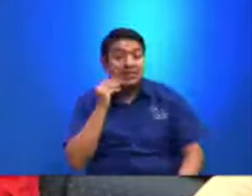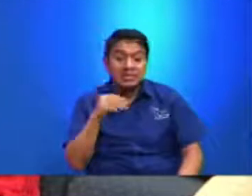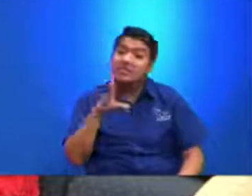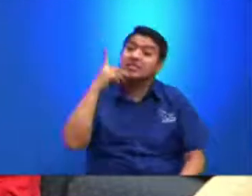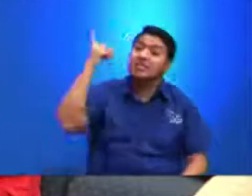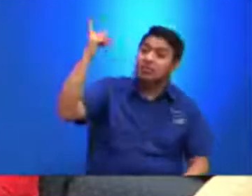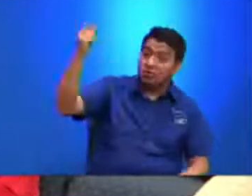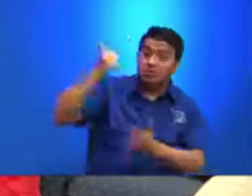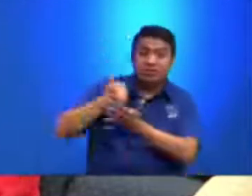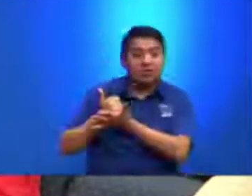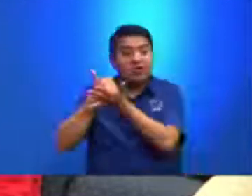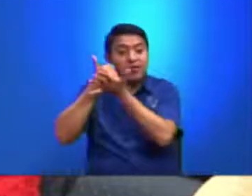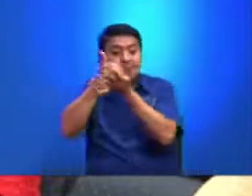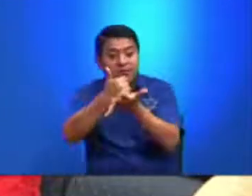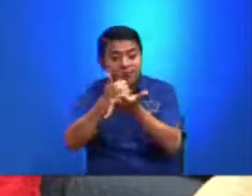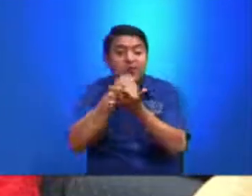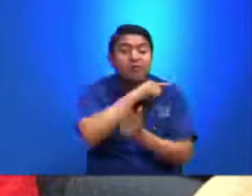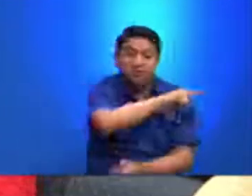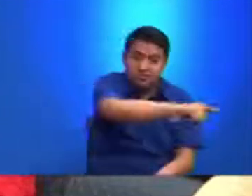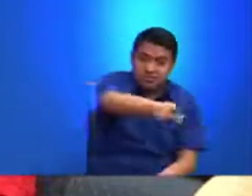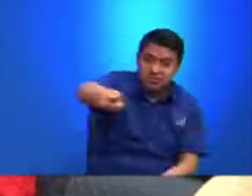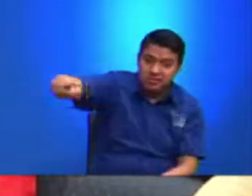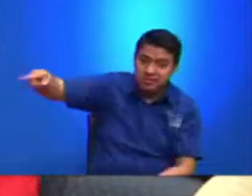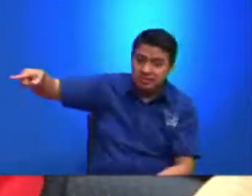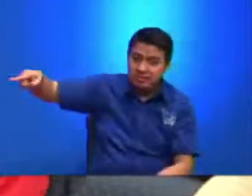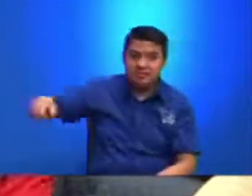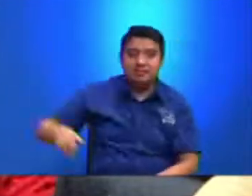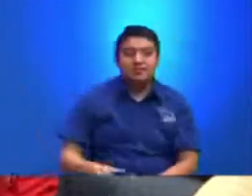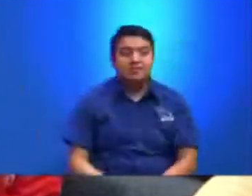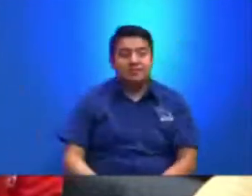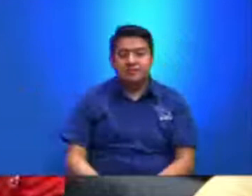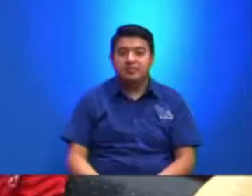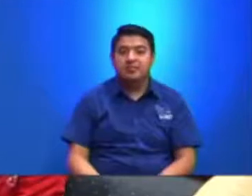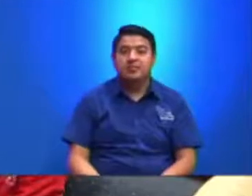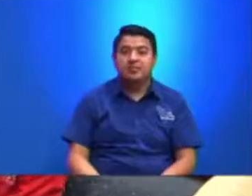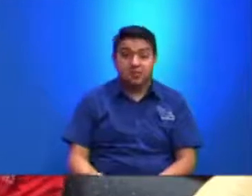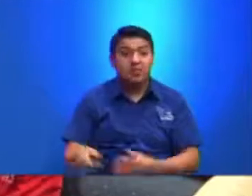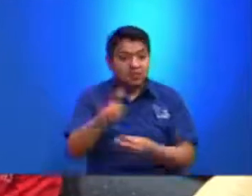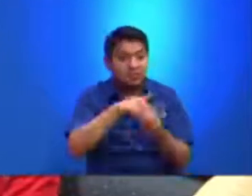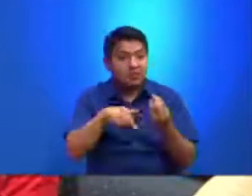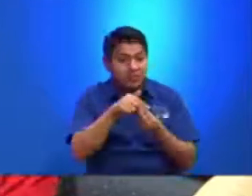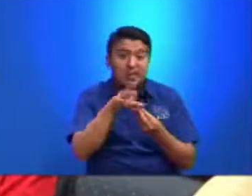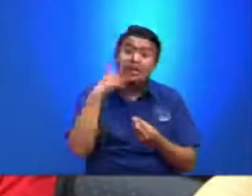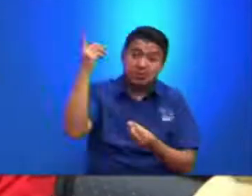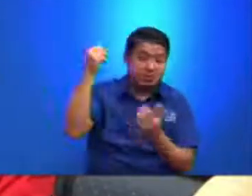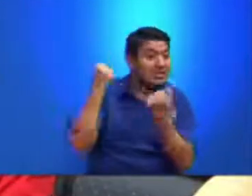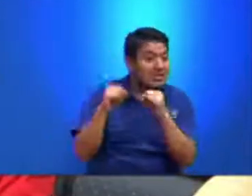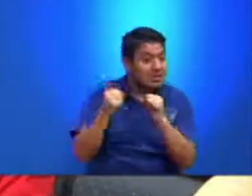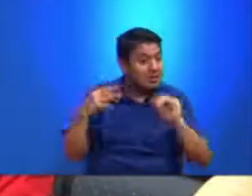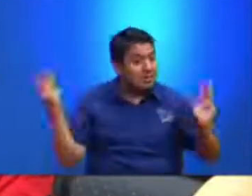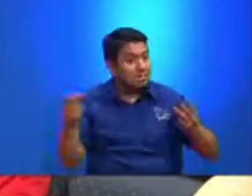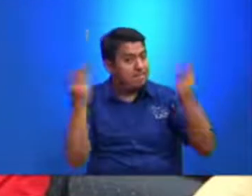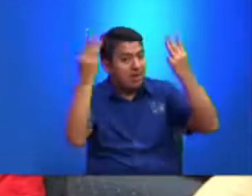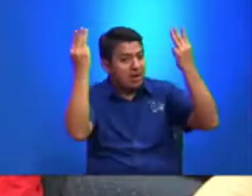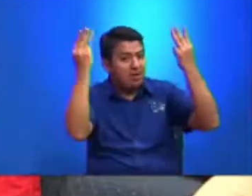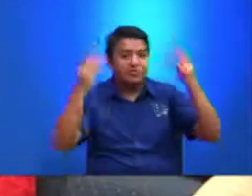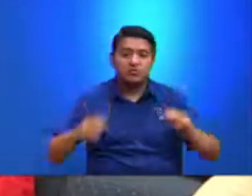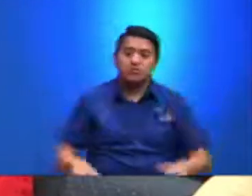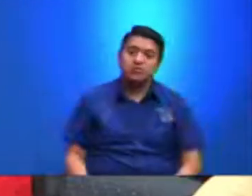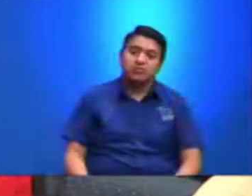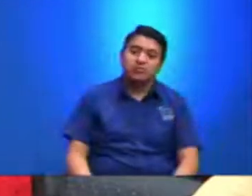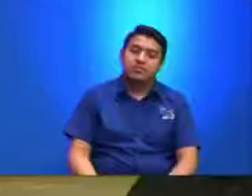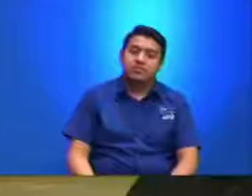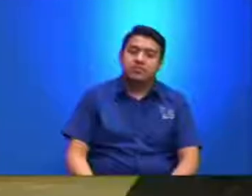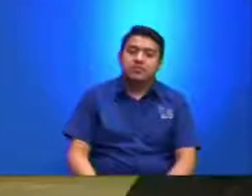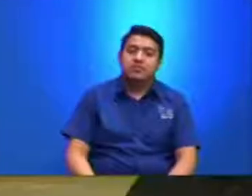las grandes cosas que Jehová ha hecho contigo, en tu familia, los milagros.